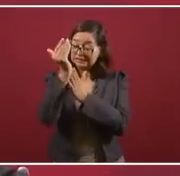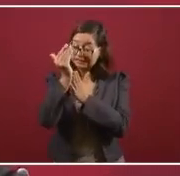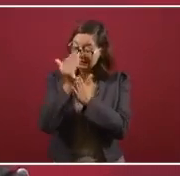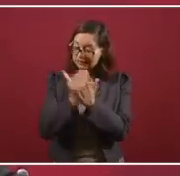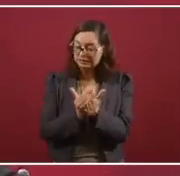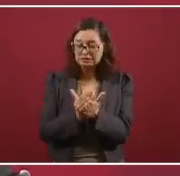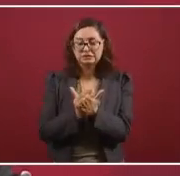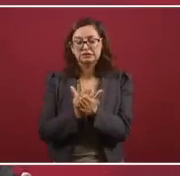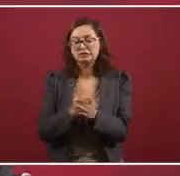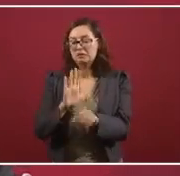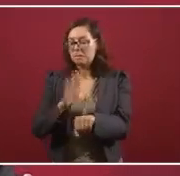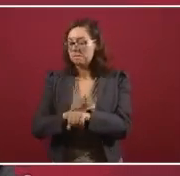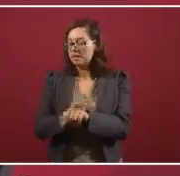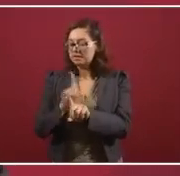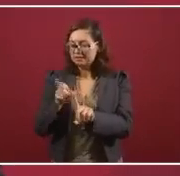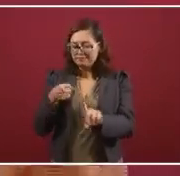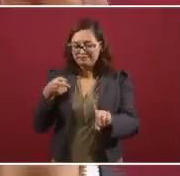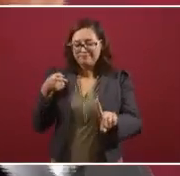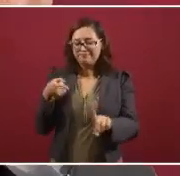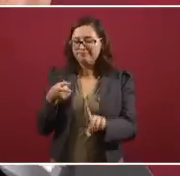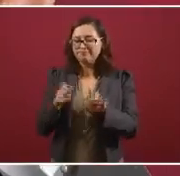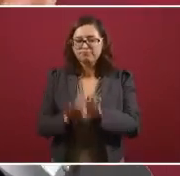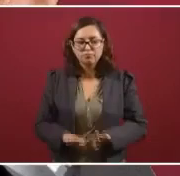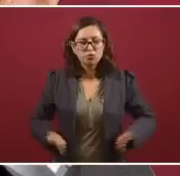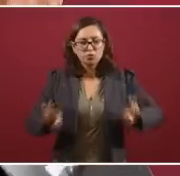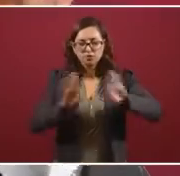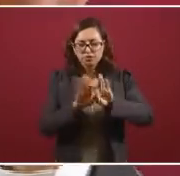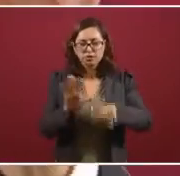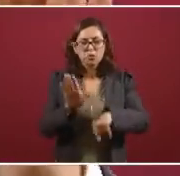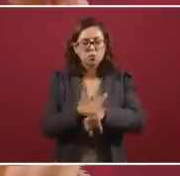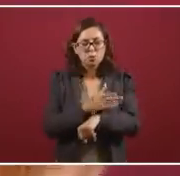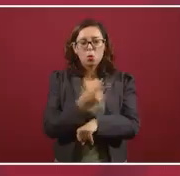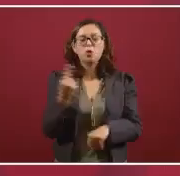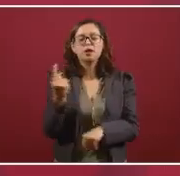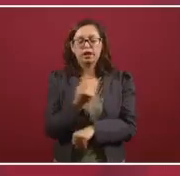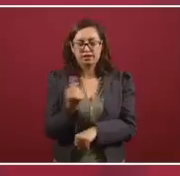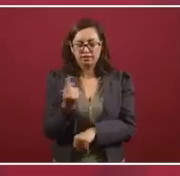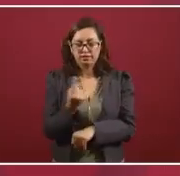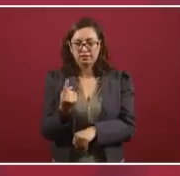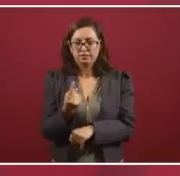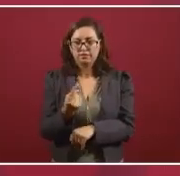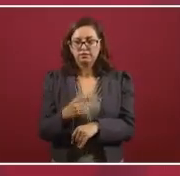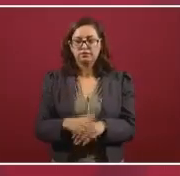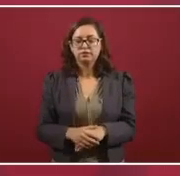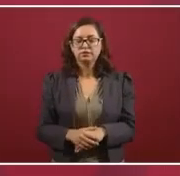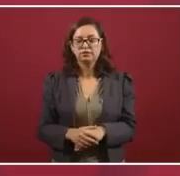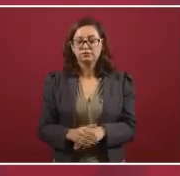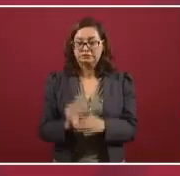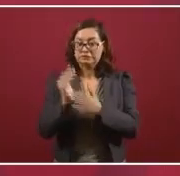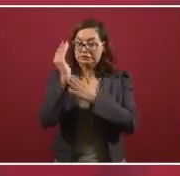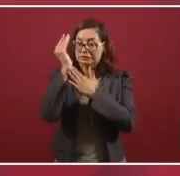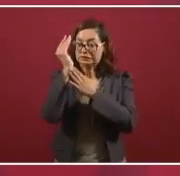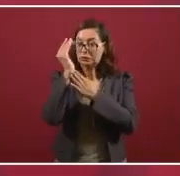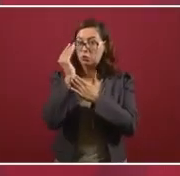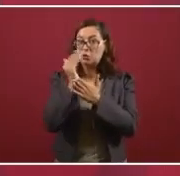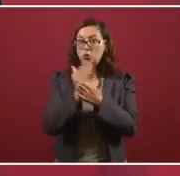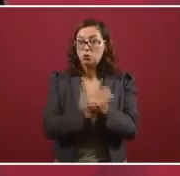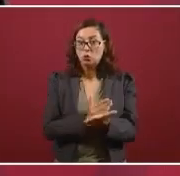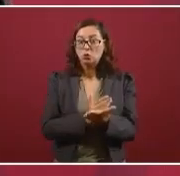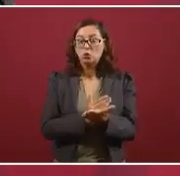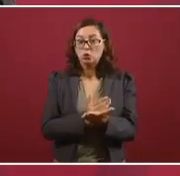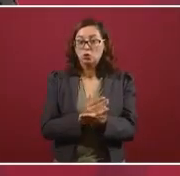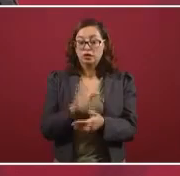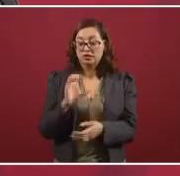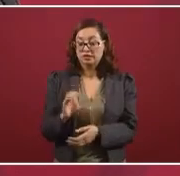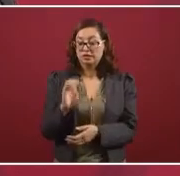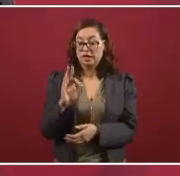en esta negociación, la tarifa se disminuye de manera muy importante en beneficio de